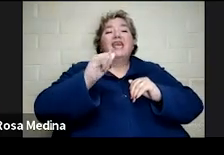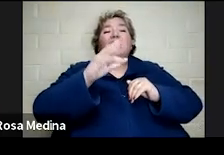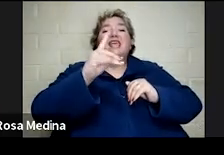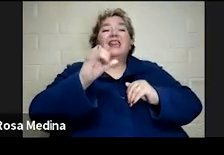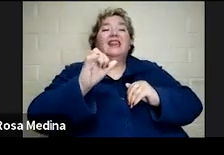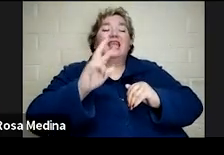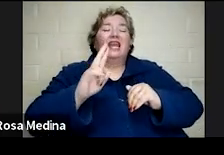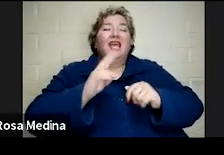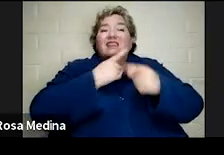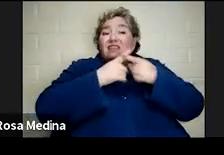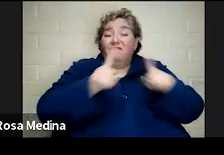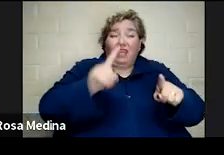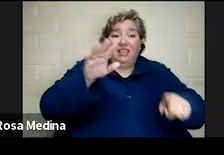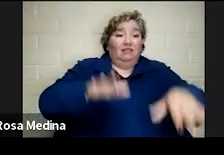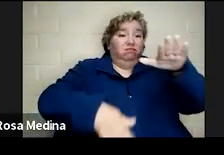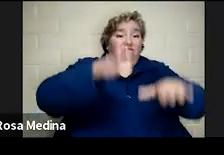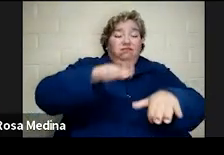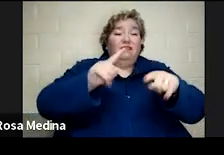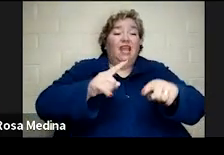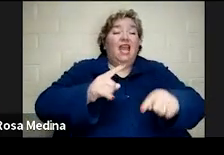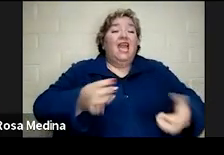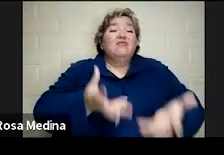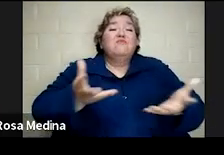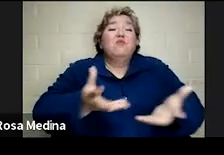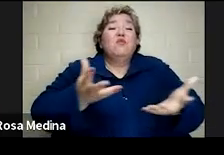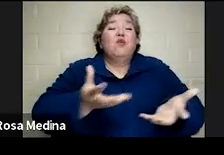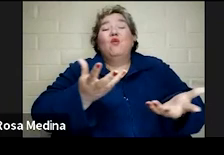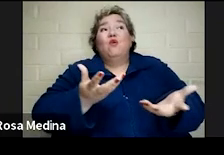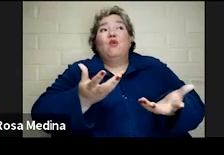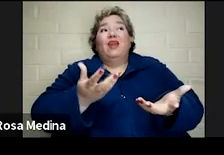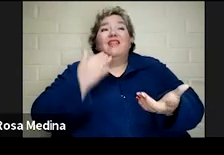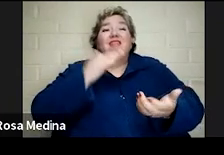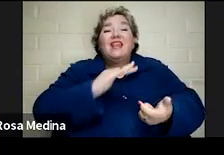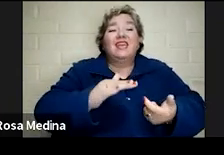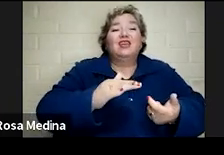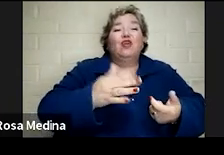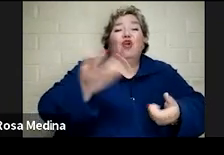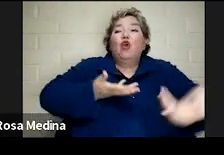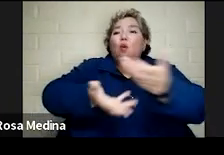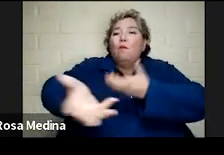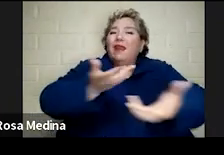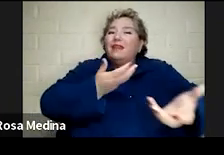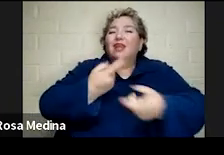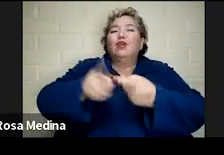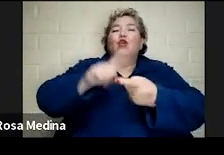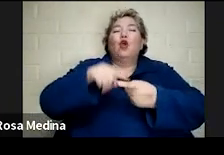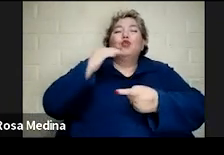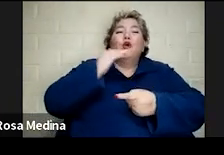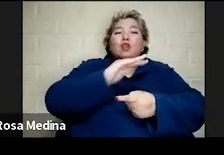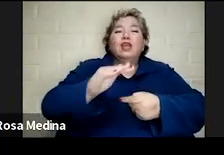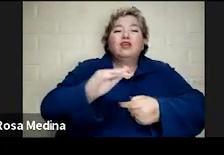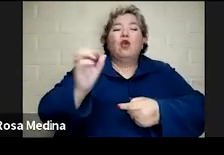todo en cuenta todo esto, la estimulación que ha recibido ese niño, la interacción con sus pares, con otros adultos, y también la